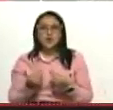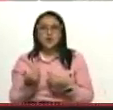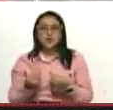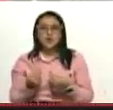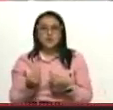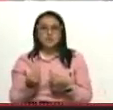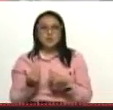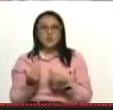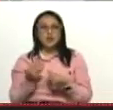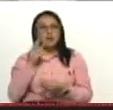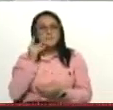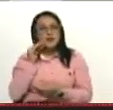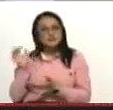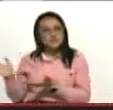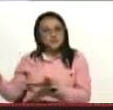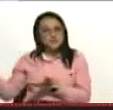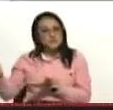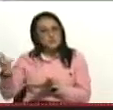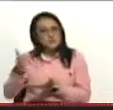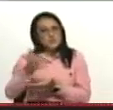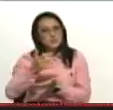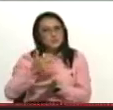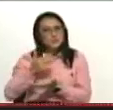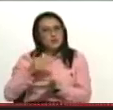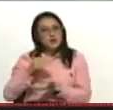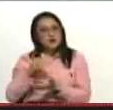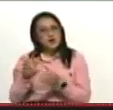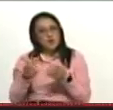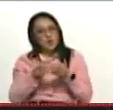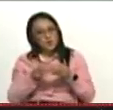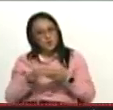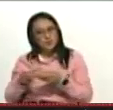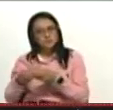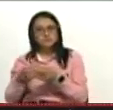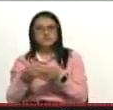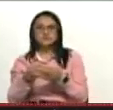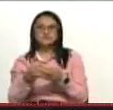todas estas experiencias experiencias conjuntas